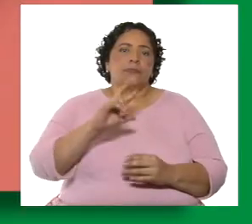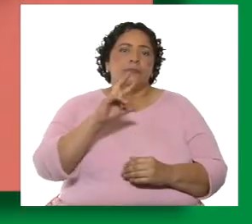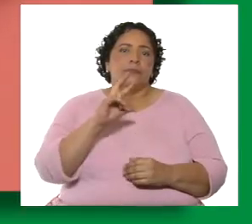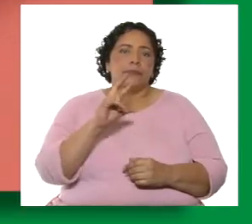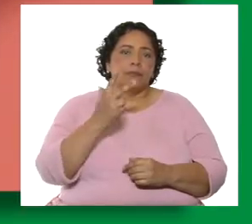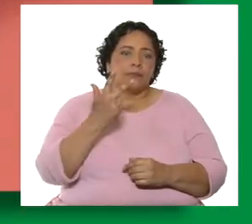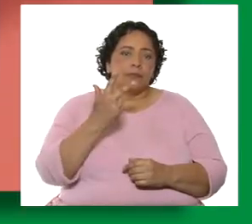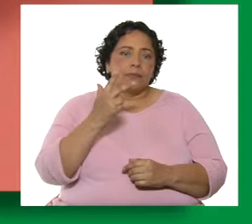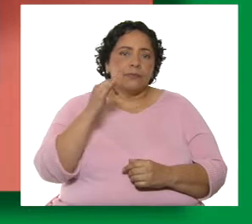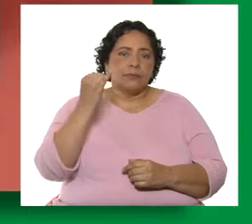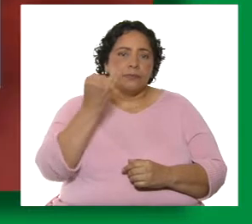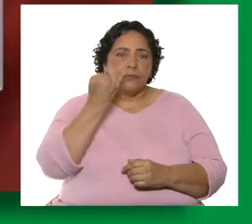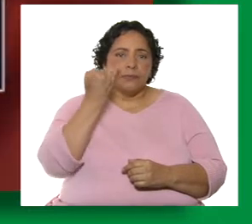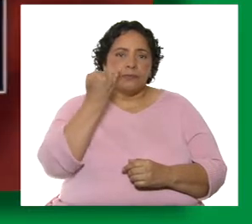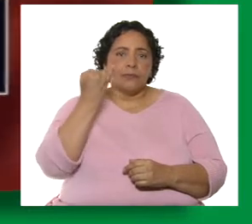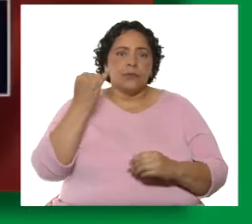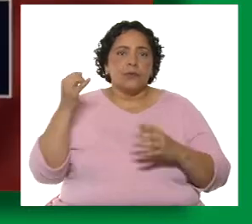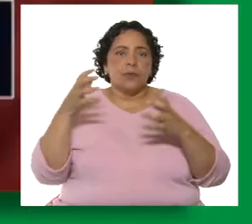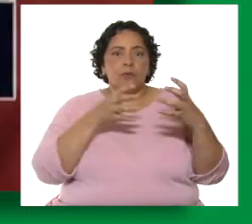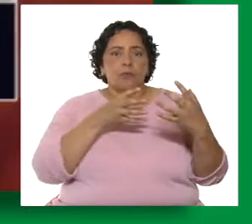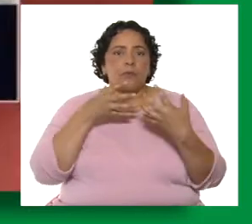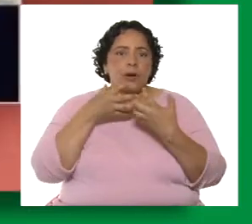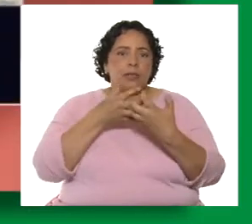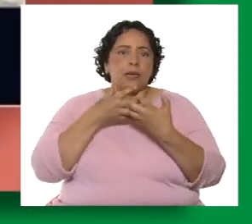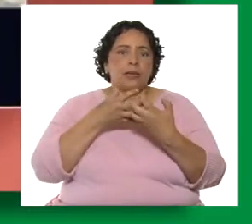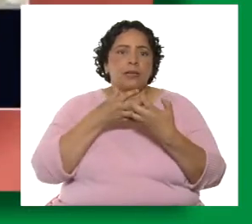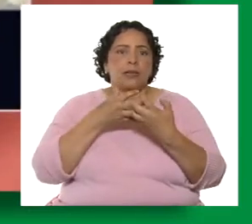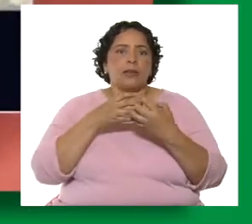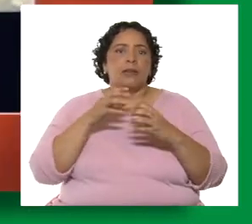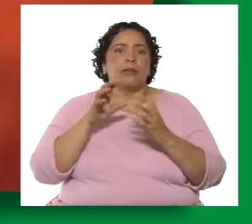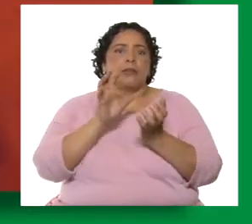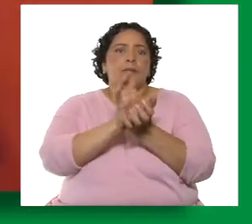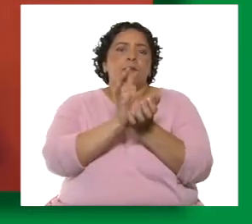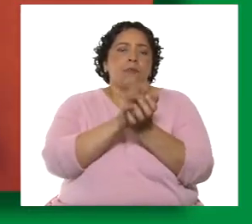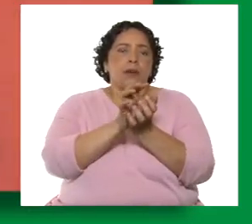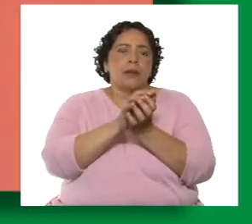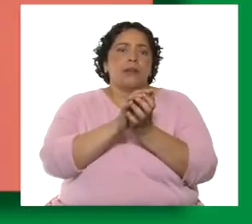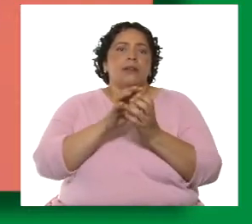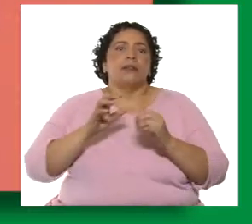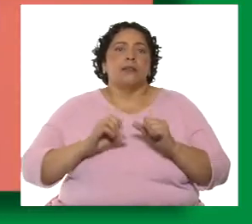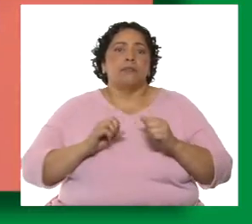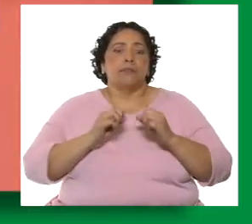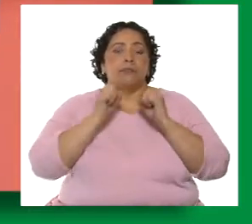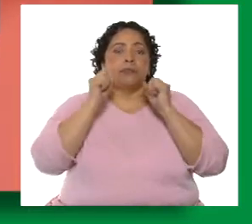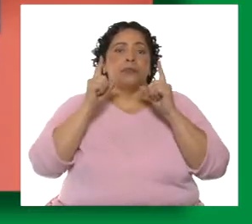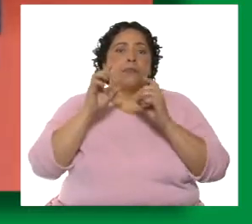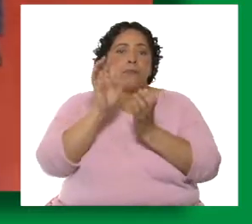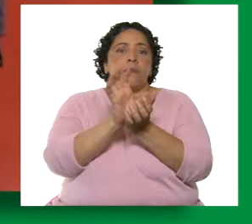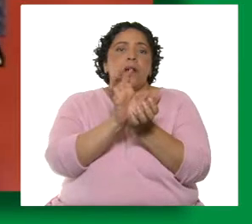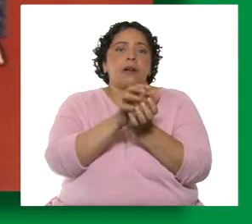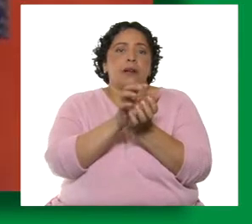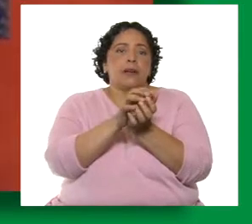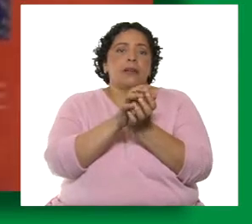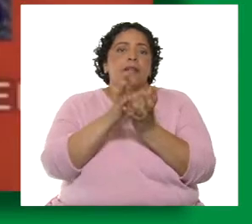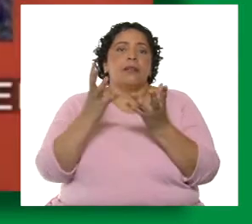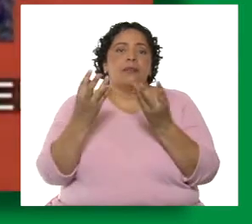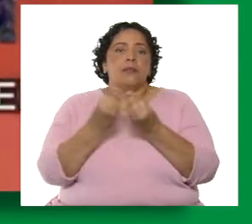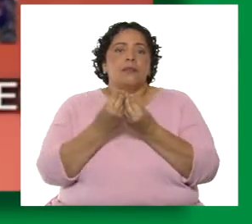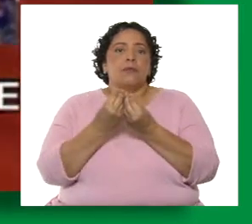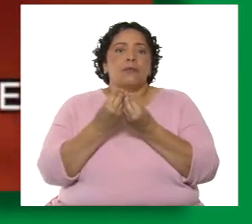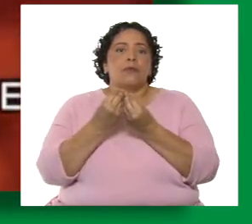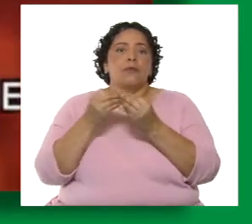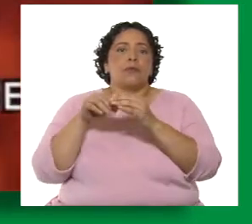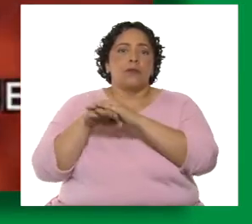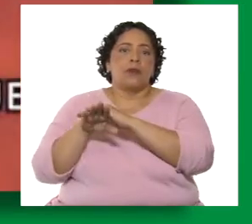De junio, Batalla de Pampatar. El 3 de junio de 1813 estalla la insurrección armada en Margarita, simultáneamente con